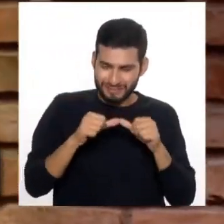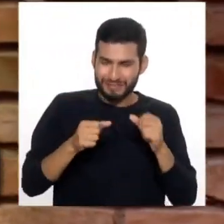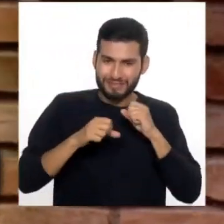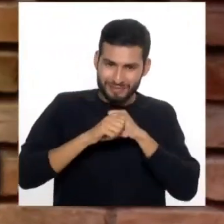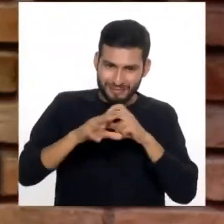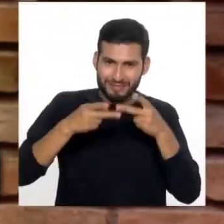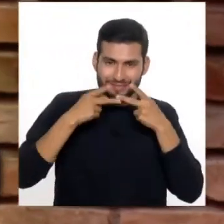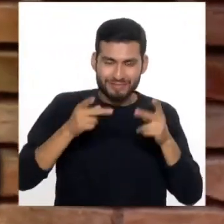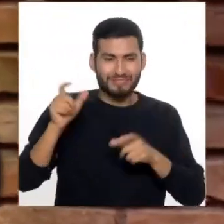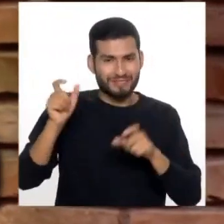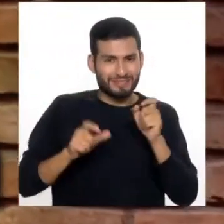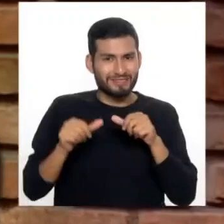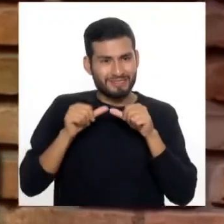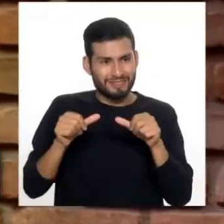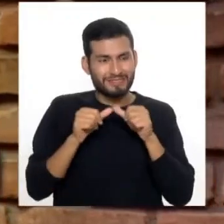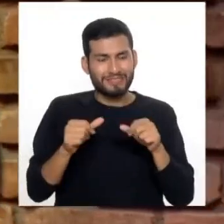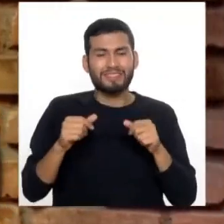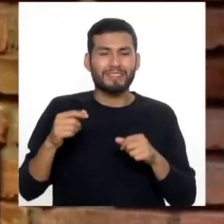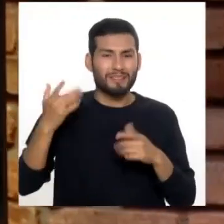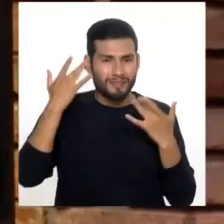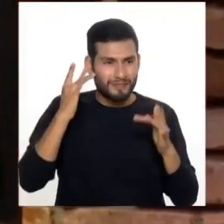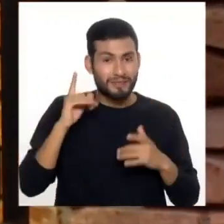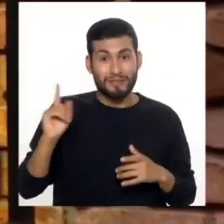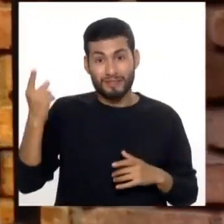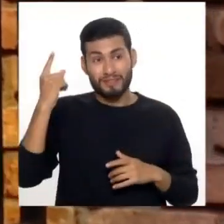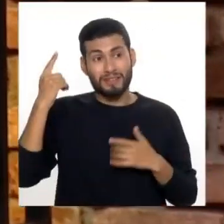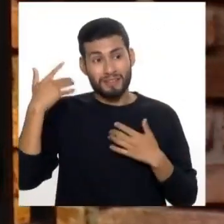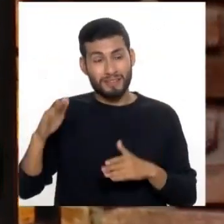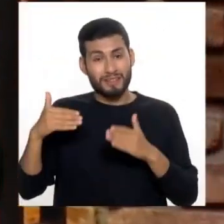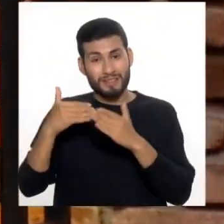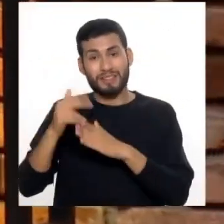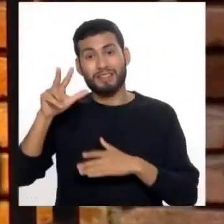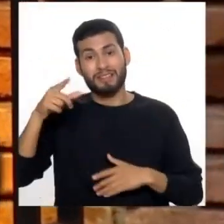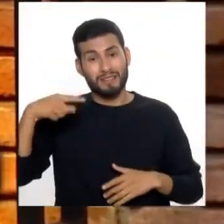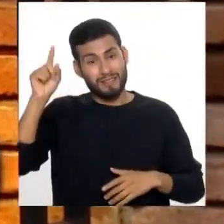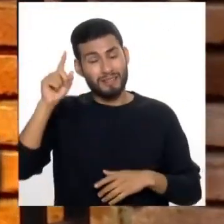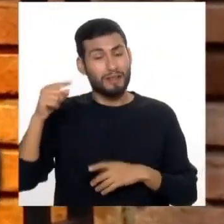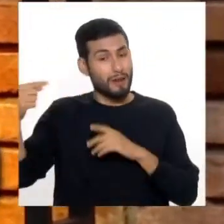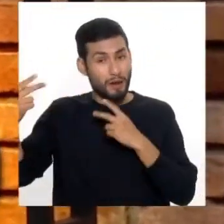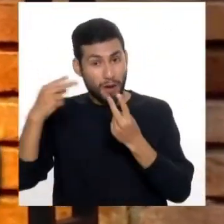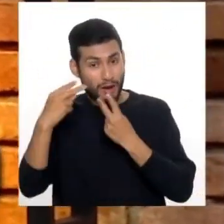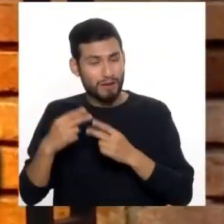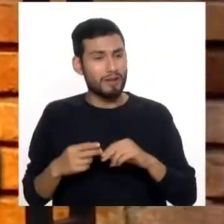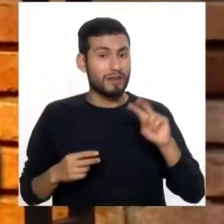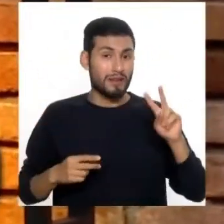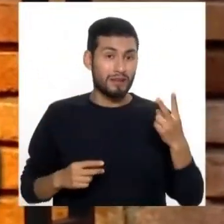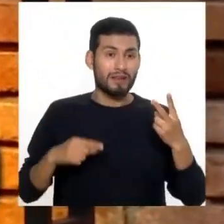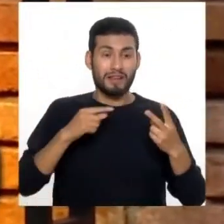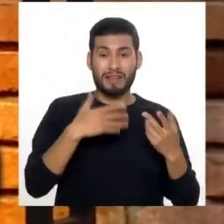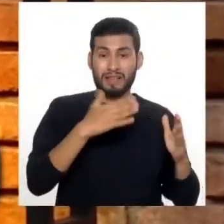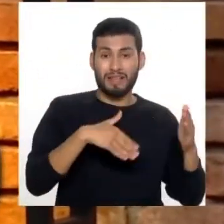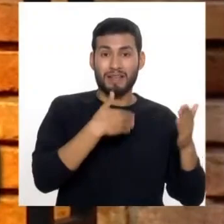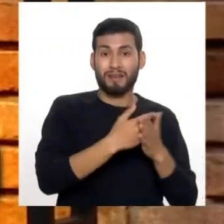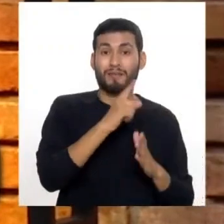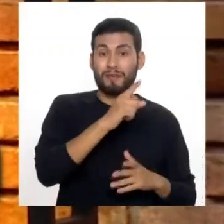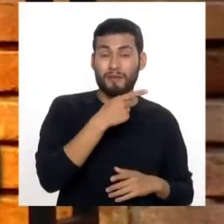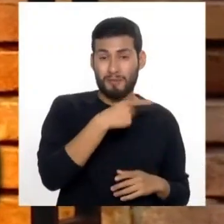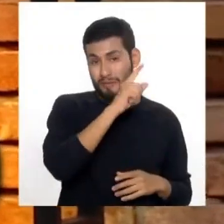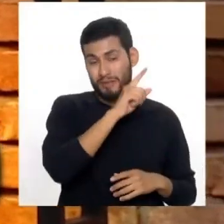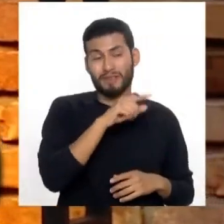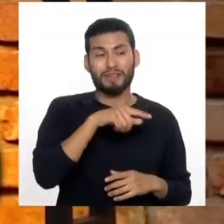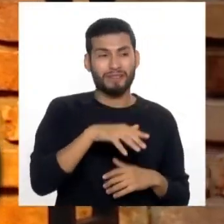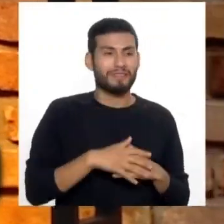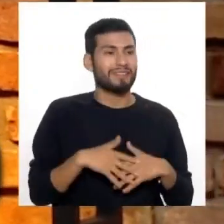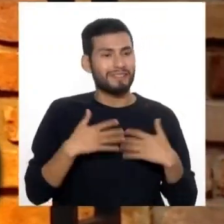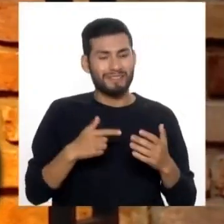promocionando, el que la gente sigue pues reproduciendo. El primero ya está cerca de los 3 millones de vistas. El segundo acaba de llegar al 1 millón de vistas. Wow. Así